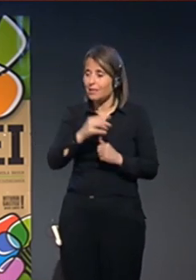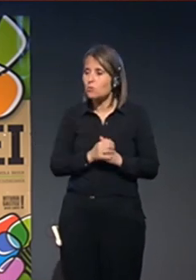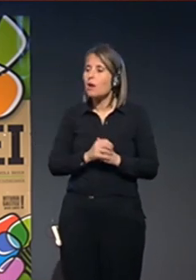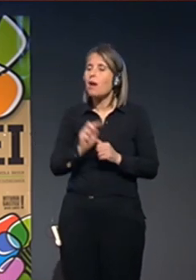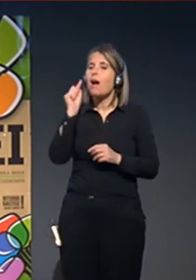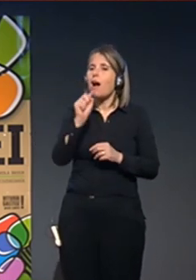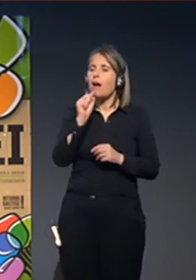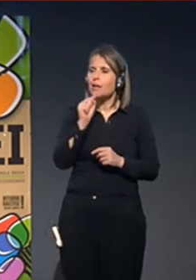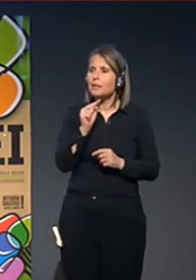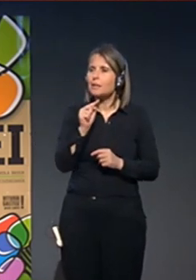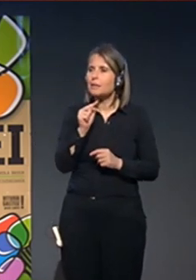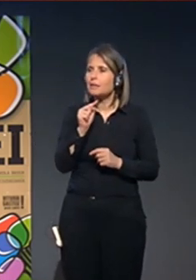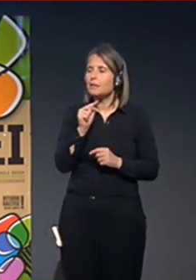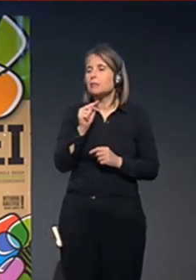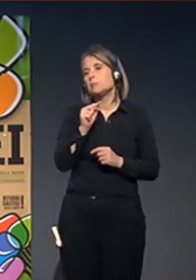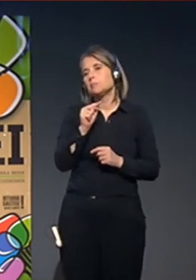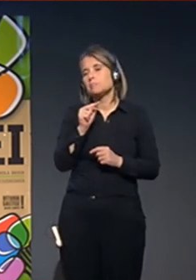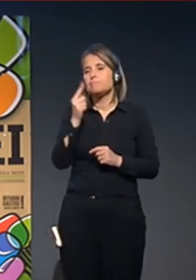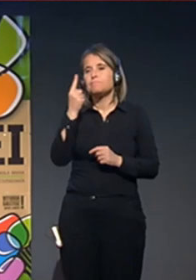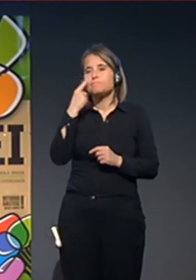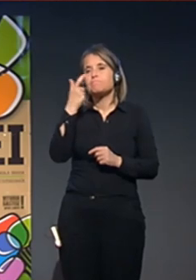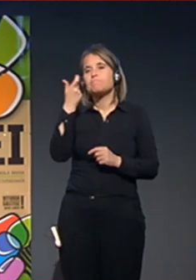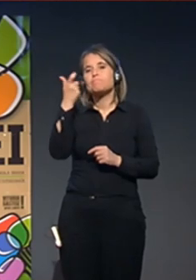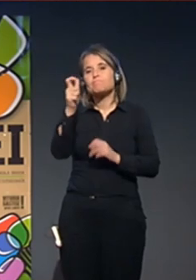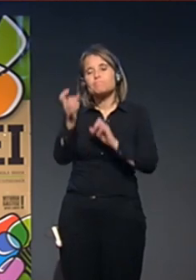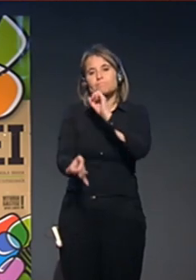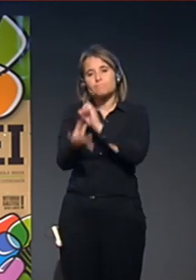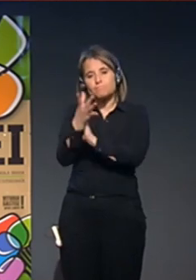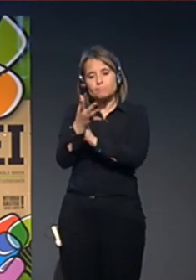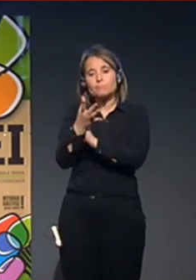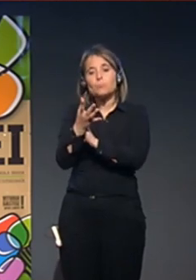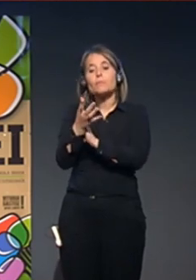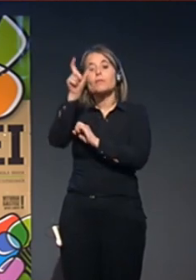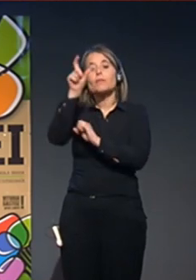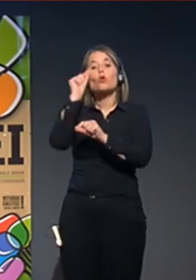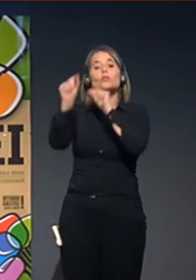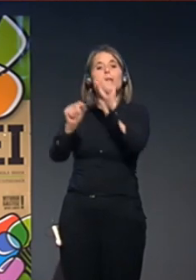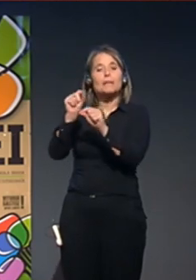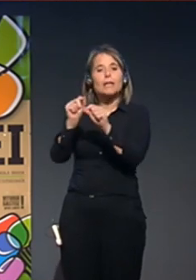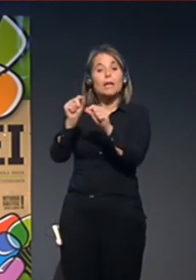ahí también se Acuña por primera vez el término de el que contamina